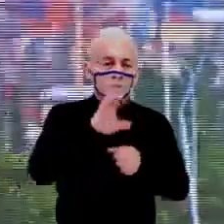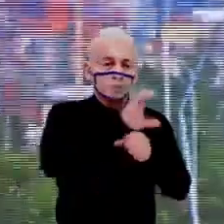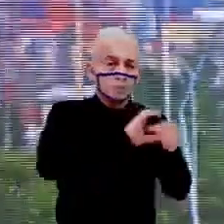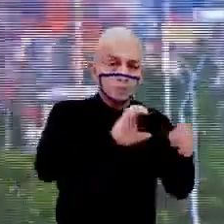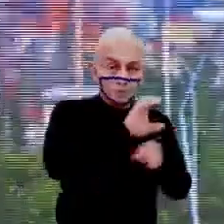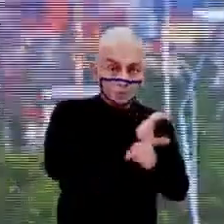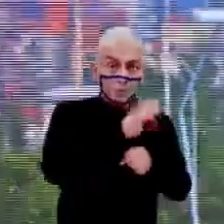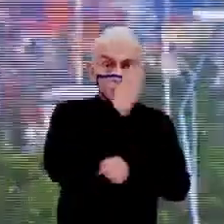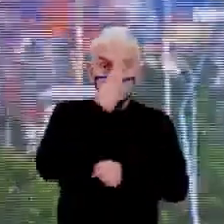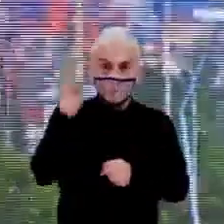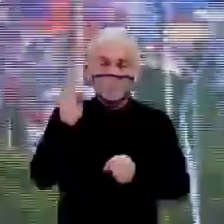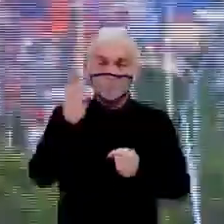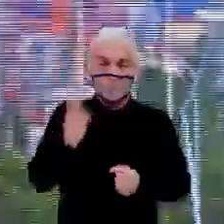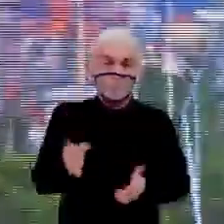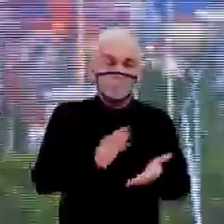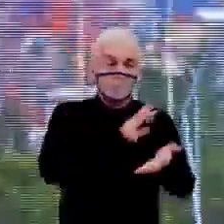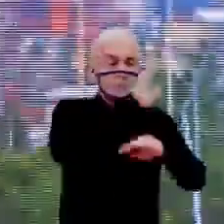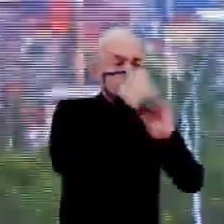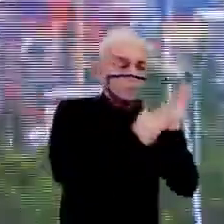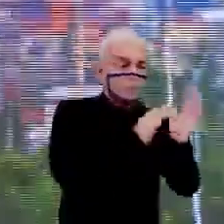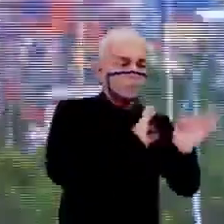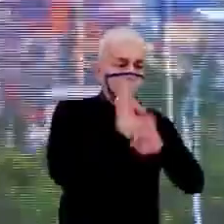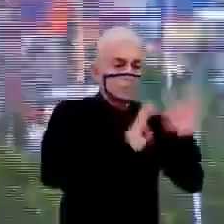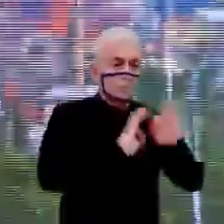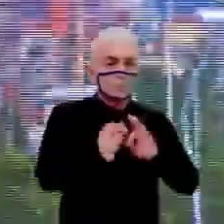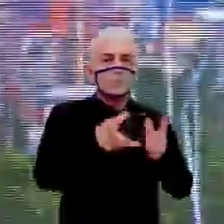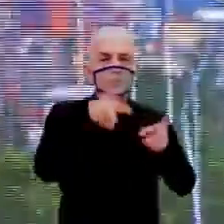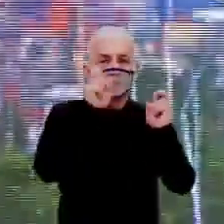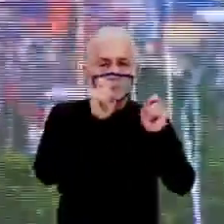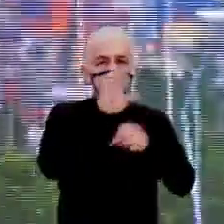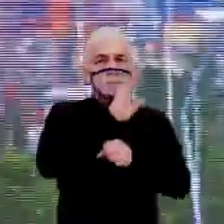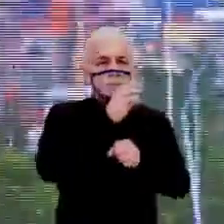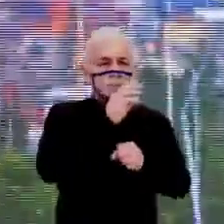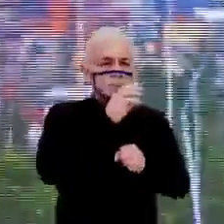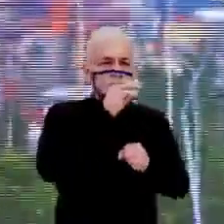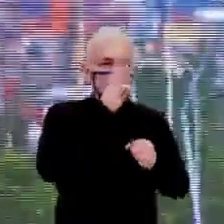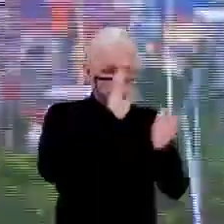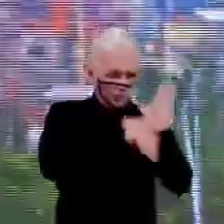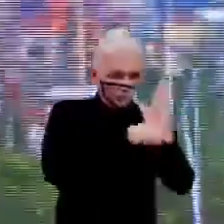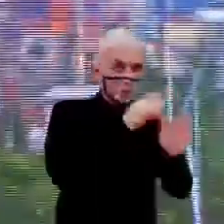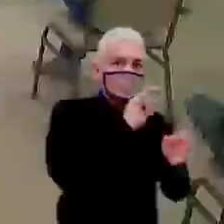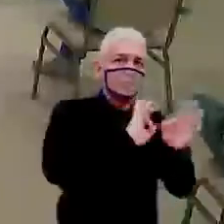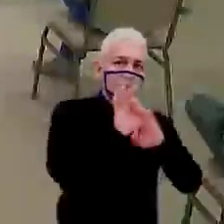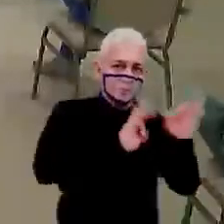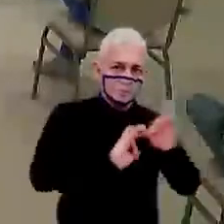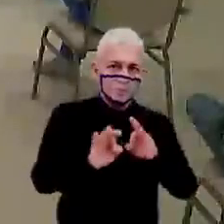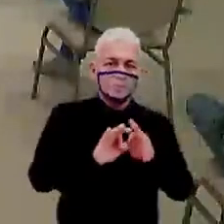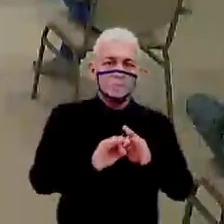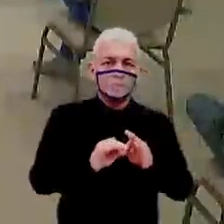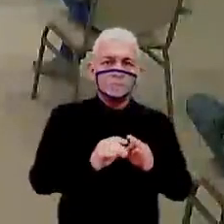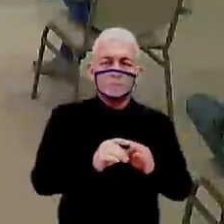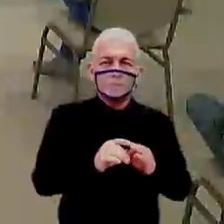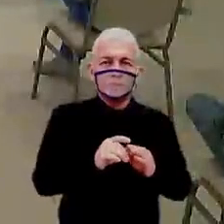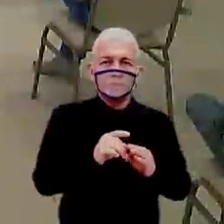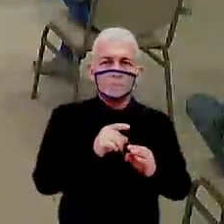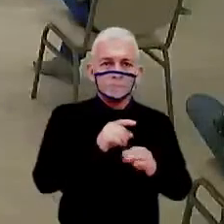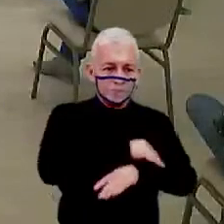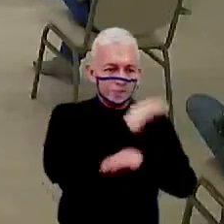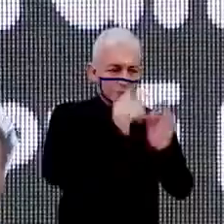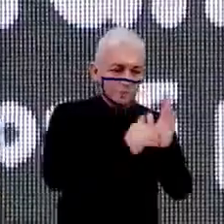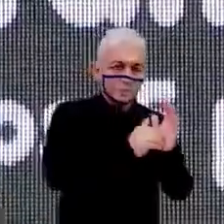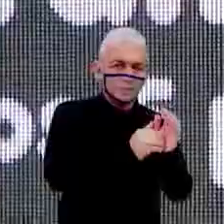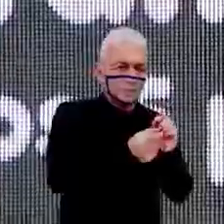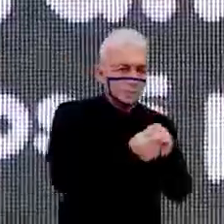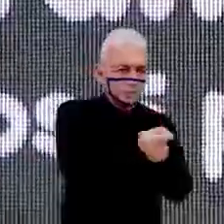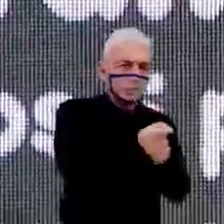estrategia general de la recuperación del centro de Barranquilla y de Barranquillita, esa Barranquilla frente al agua, porque el centro está ahí muy